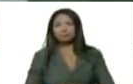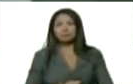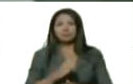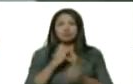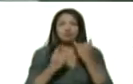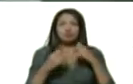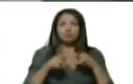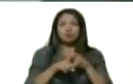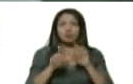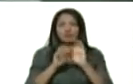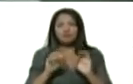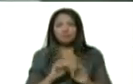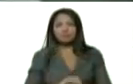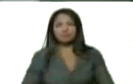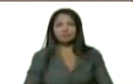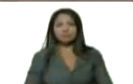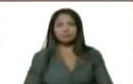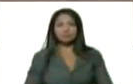mohicano.